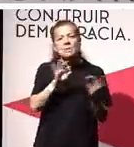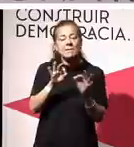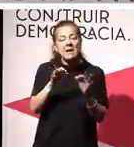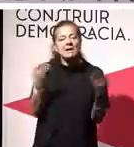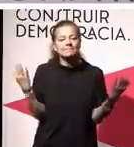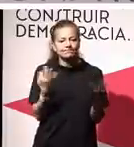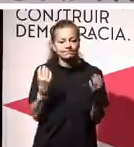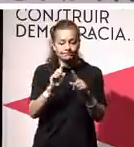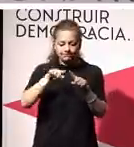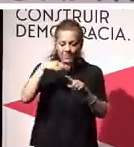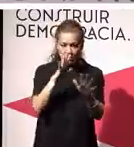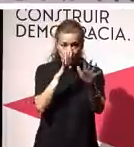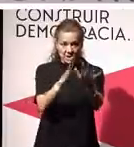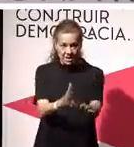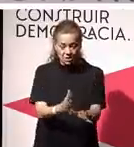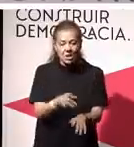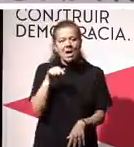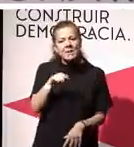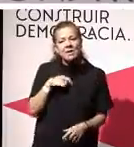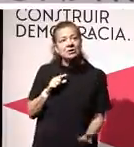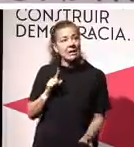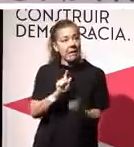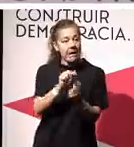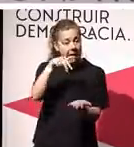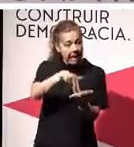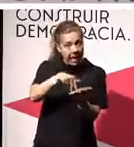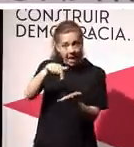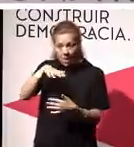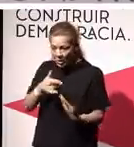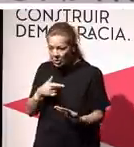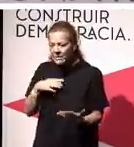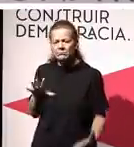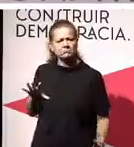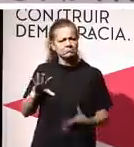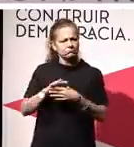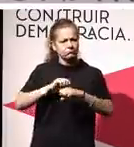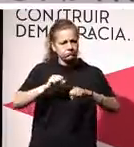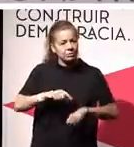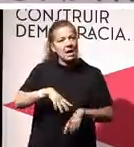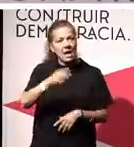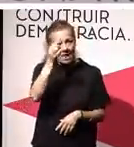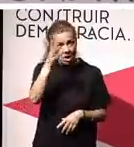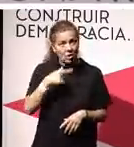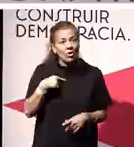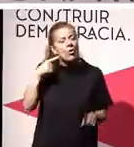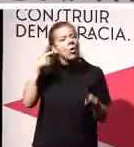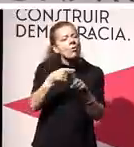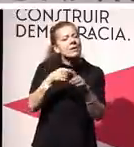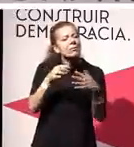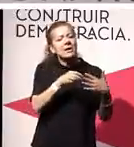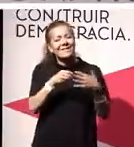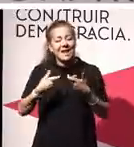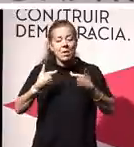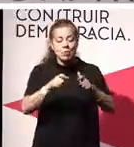afrontar la próxima década. Para eso es este encuentro de rearme ideológico. Y se fija como objetivo liderar el